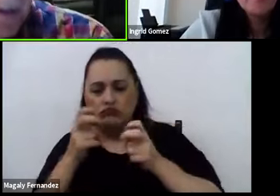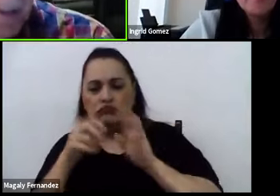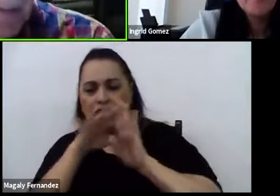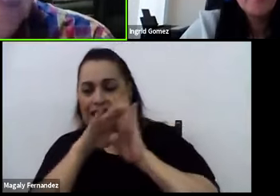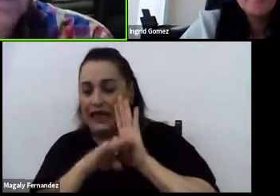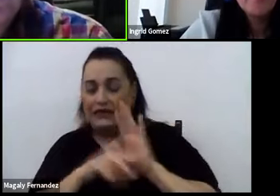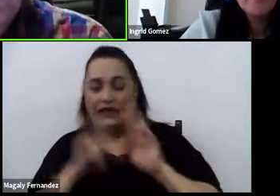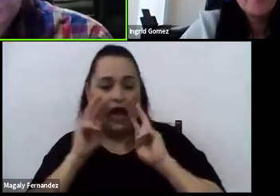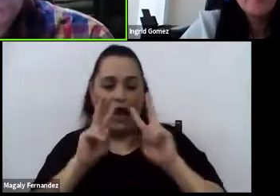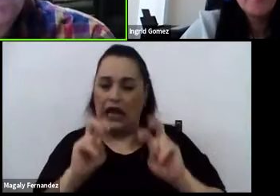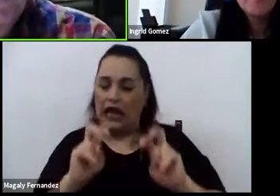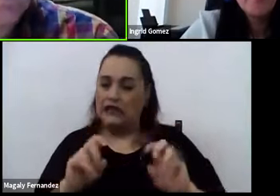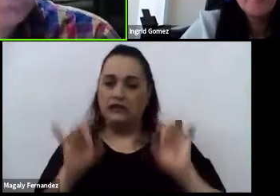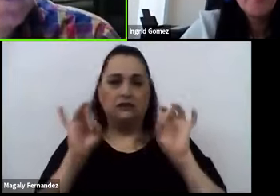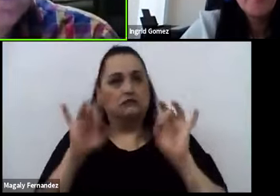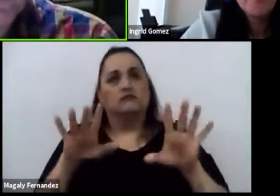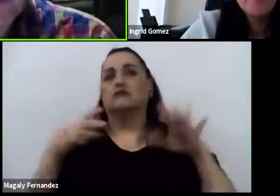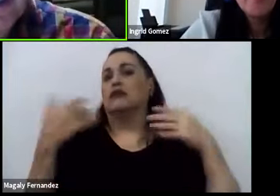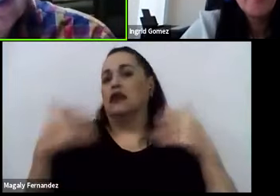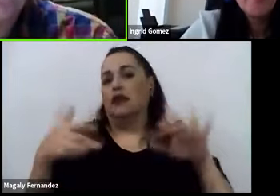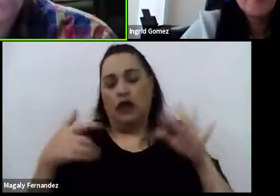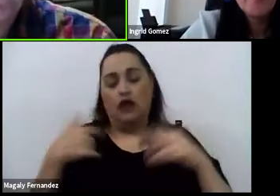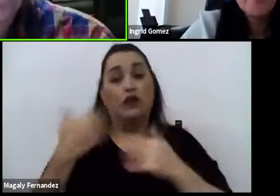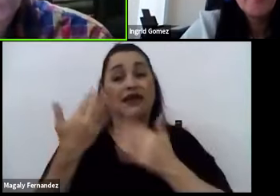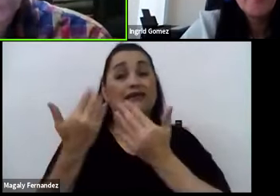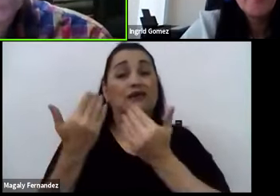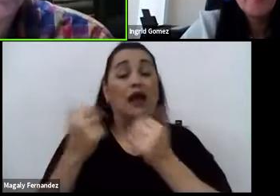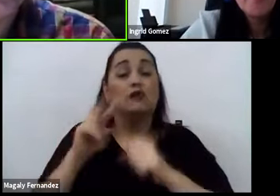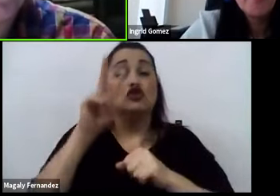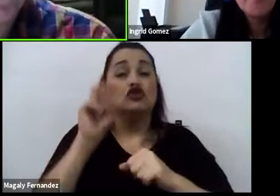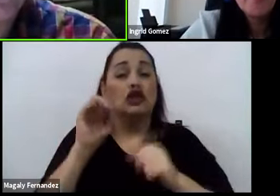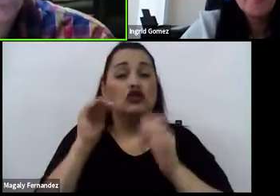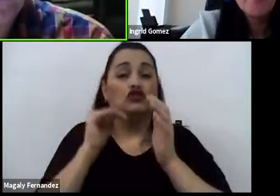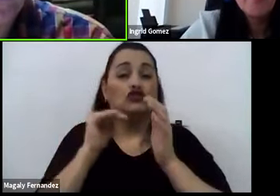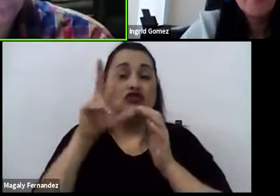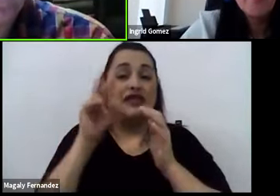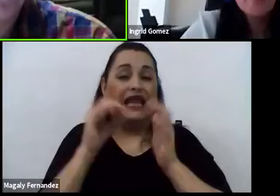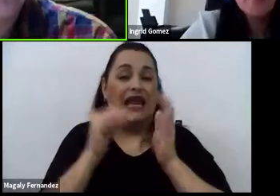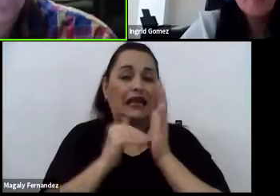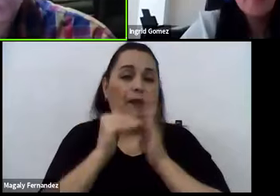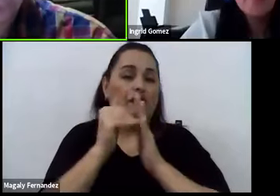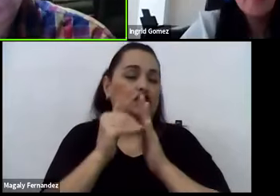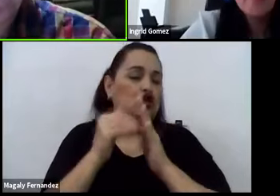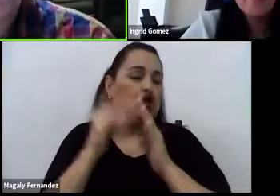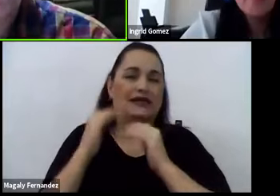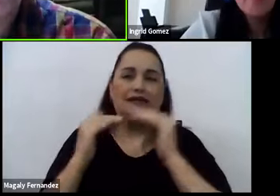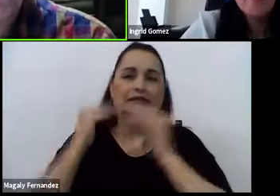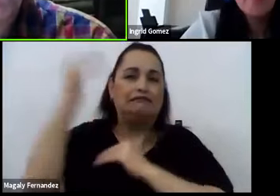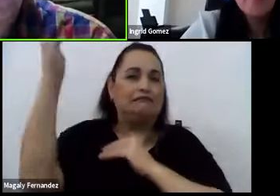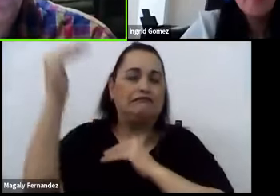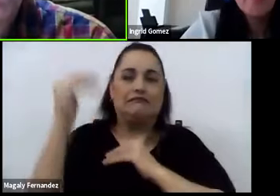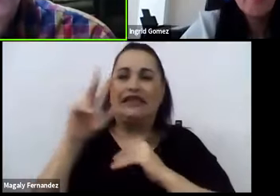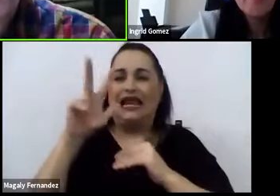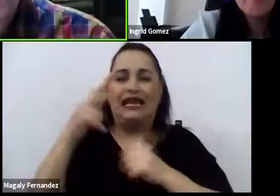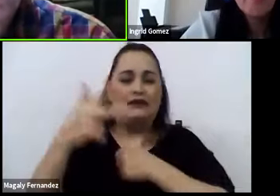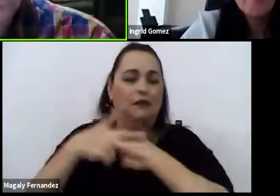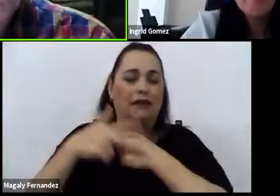análisis es tremendo. Esperamos más de 230 millones de exceso de muertes, 3 veces la Segunda Guerra